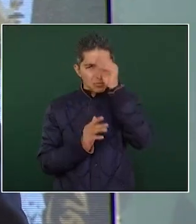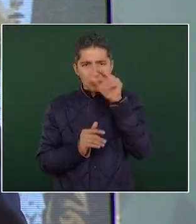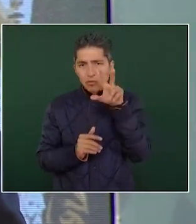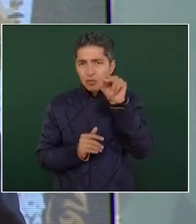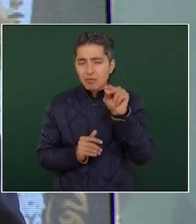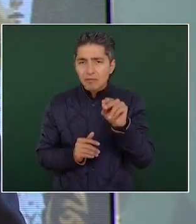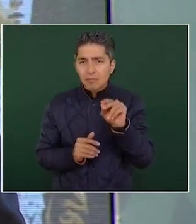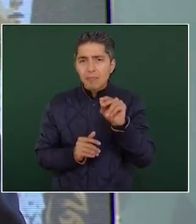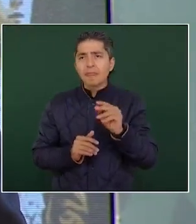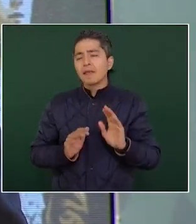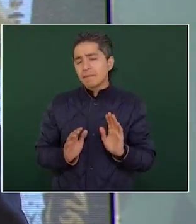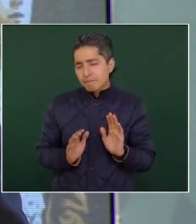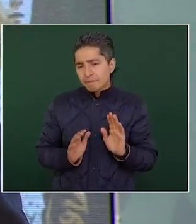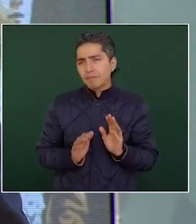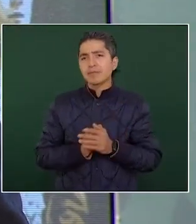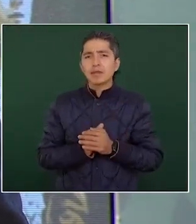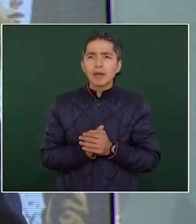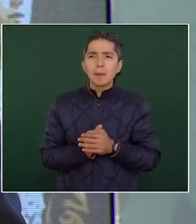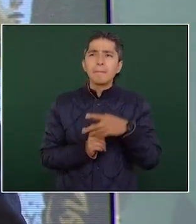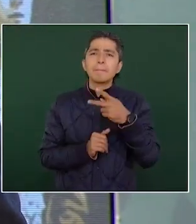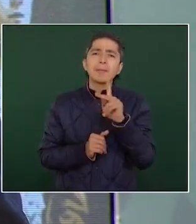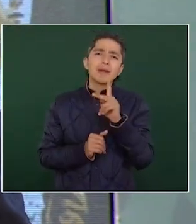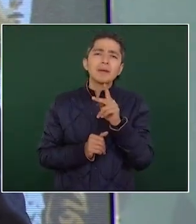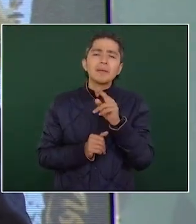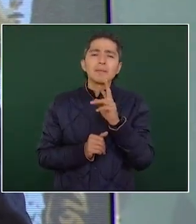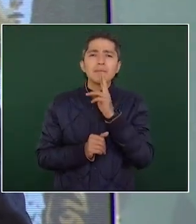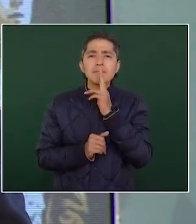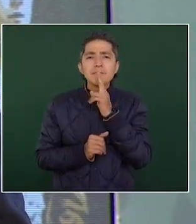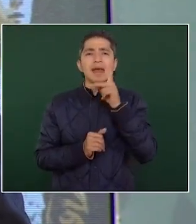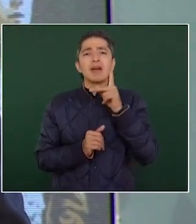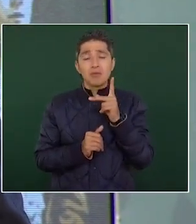no fue el mejor tiempo.